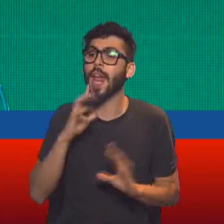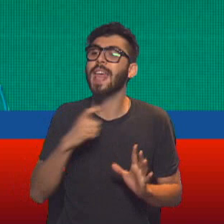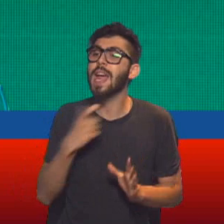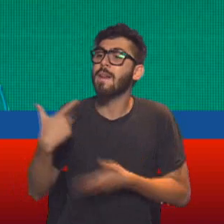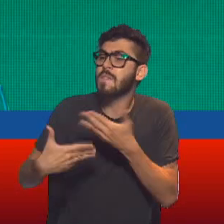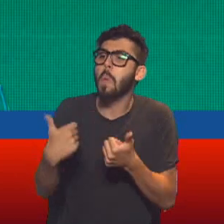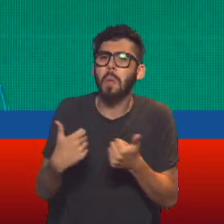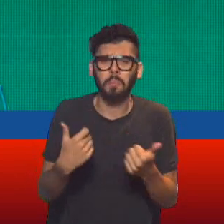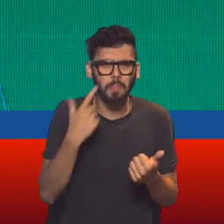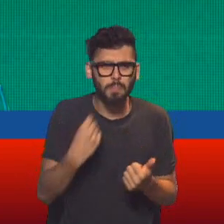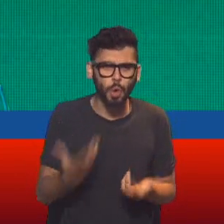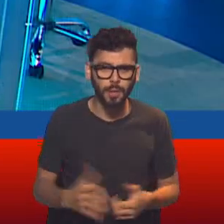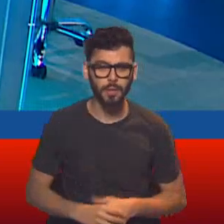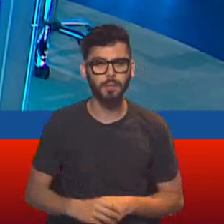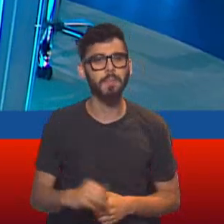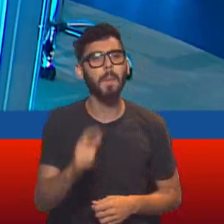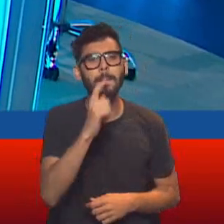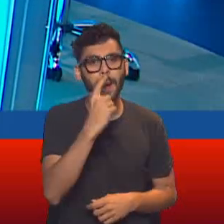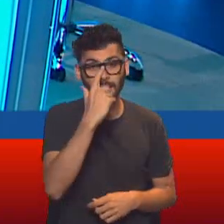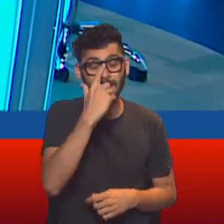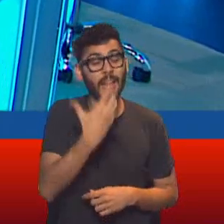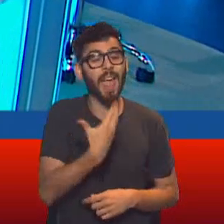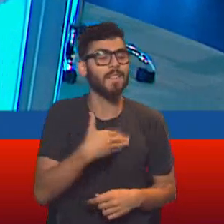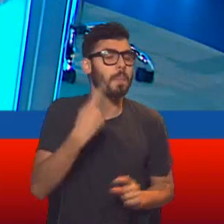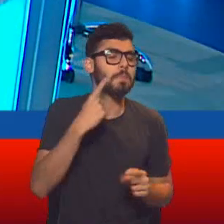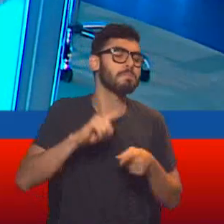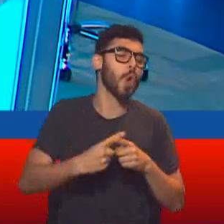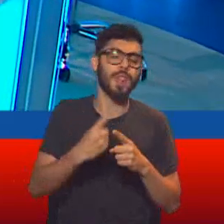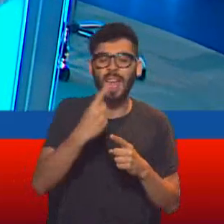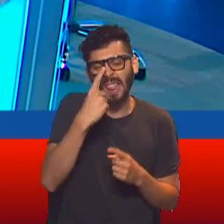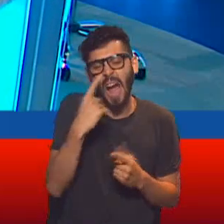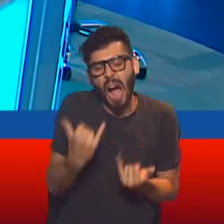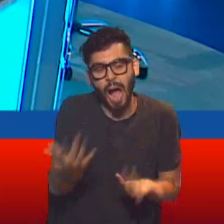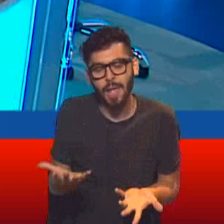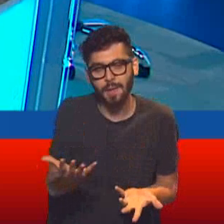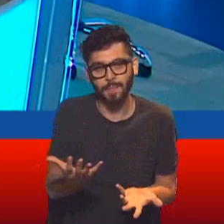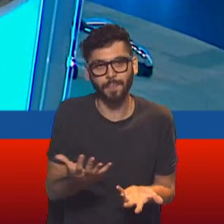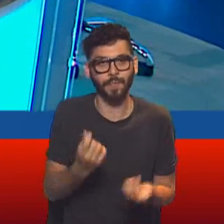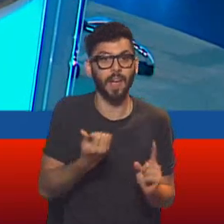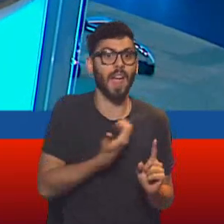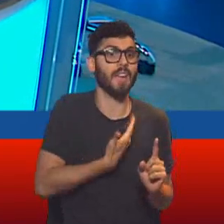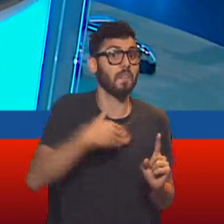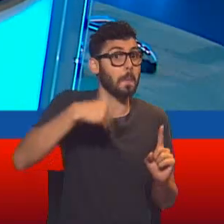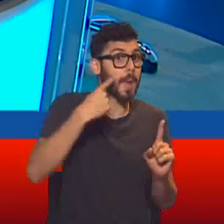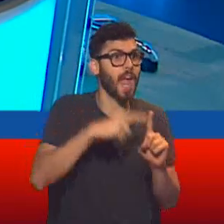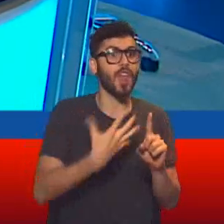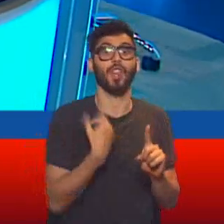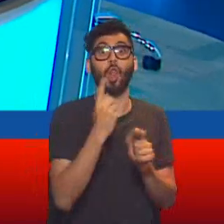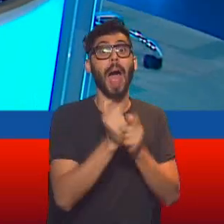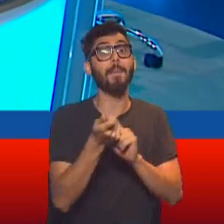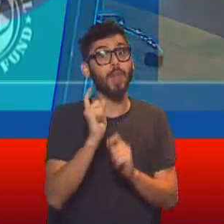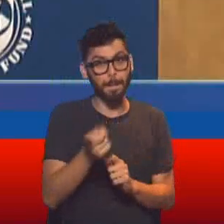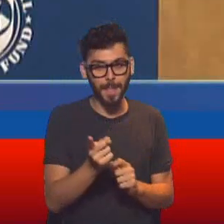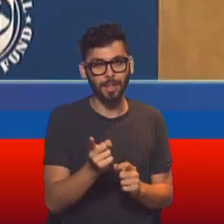y pueda arreglar? No, yo creo que intencionalidad política tiene claramente. Hubo un cambio en la conducción del Fondo Monetario, no es que ahora son Sí,